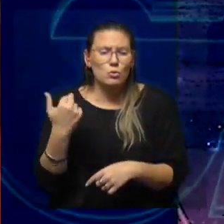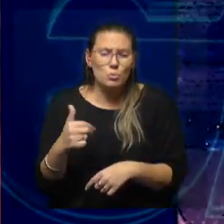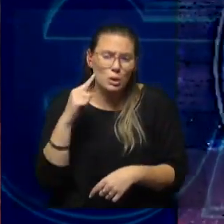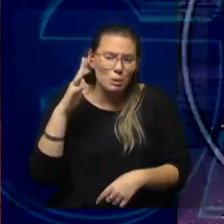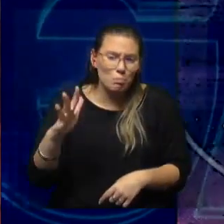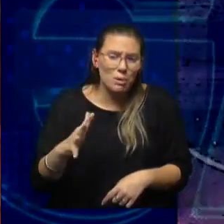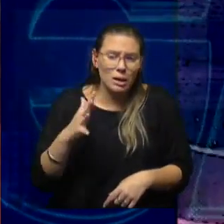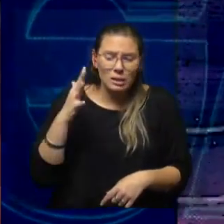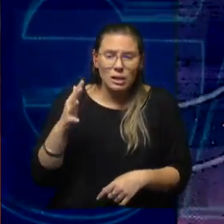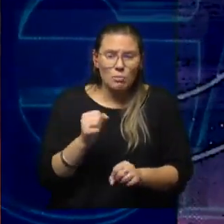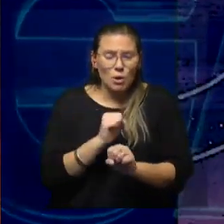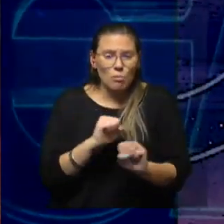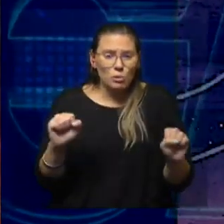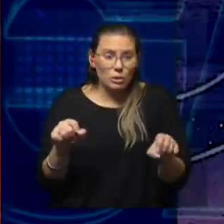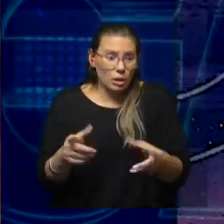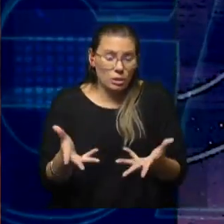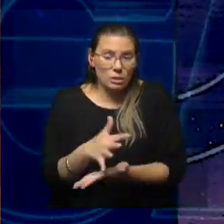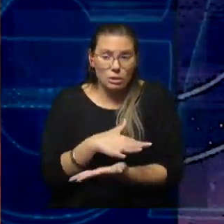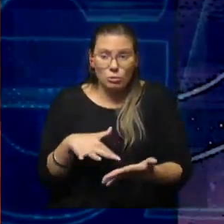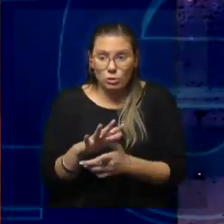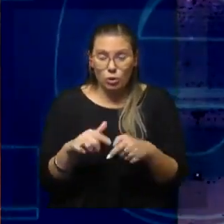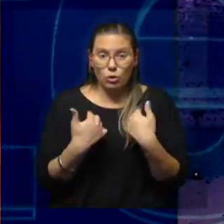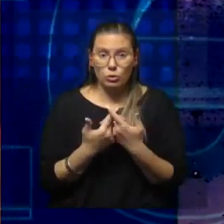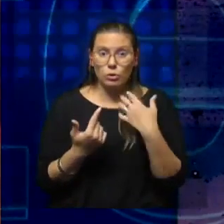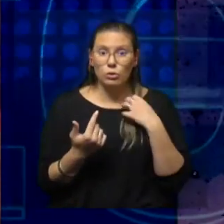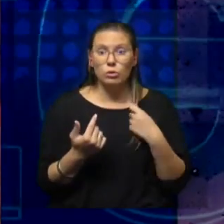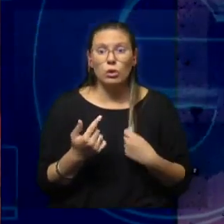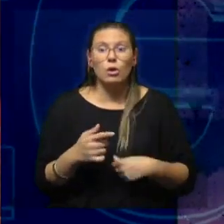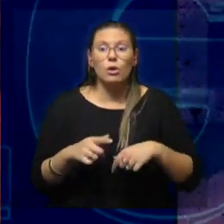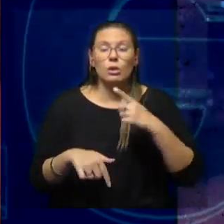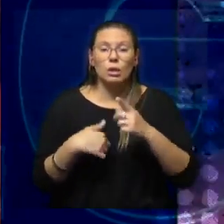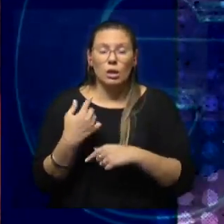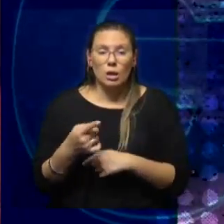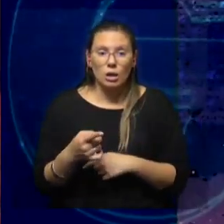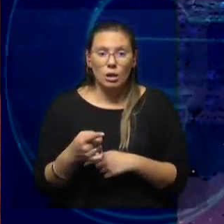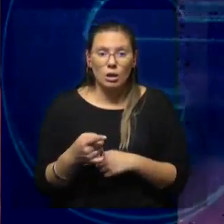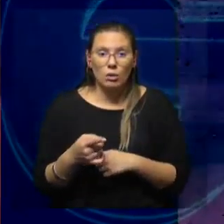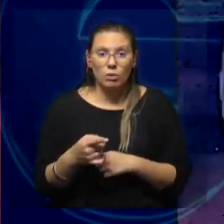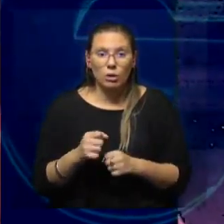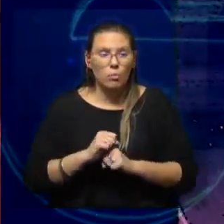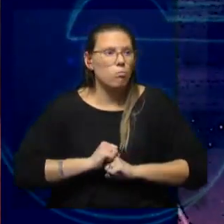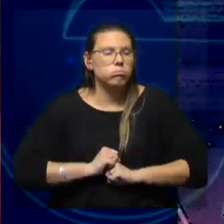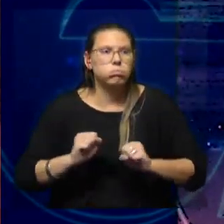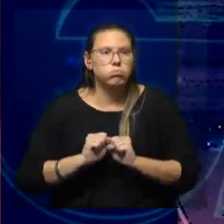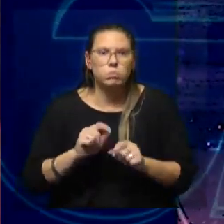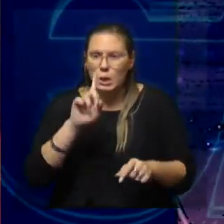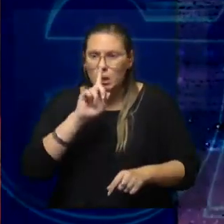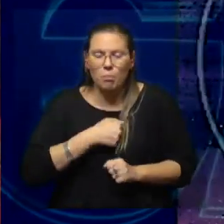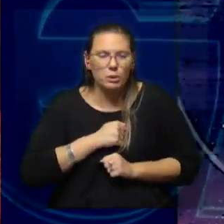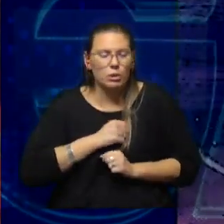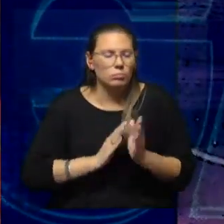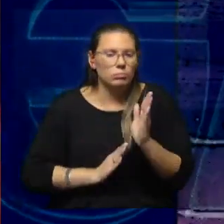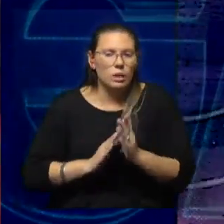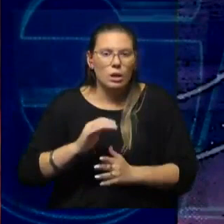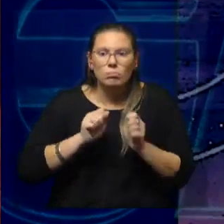ocurrió que podía pasar lo que pasó con nosotros, ¿no? Fue además así, fue como un fuego de artificio. ¡Pah! Una cosa que